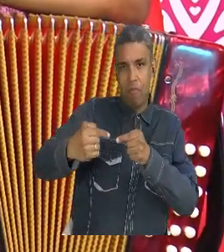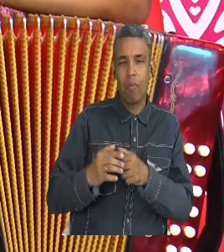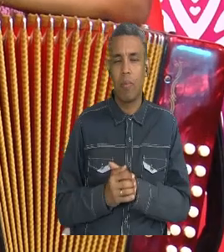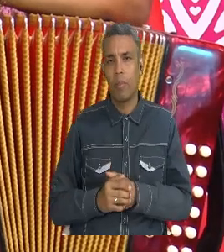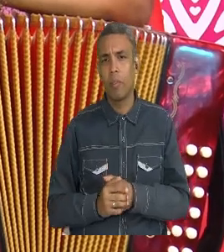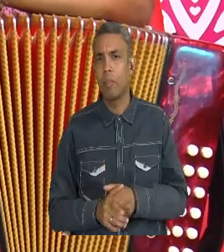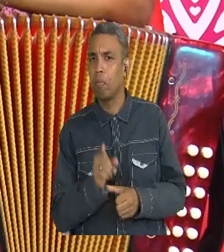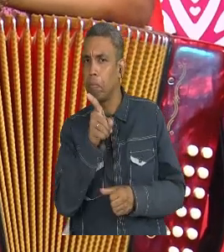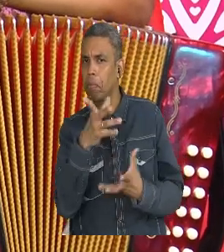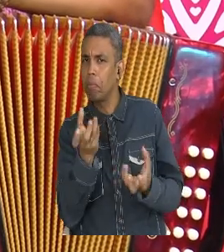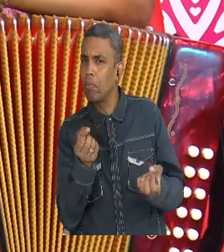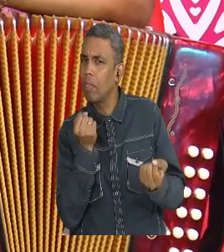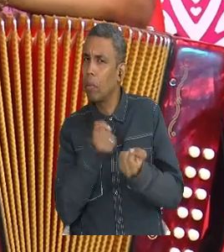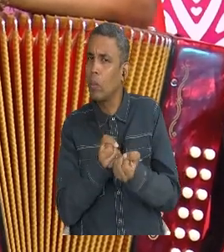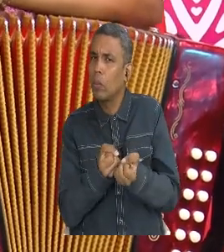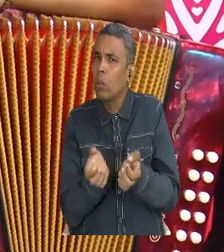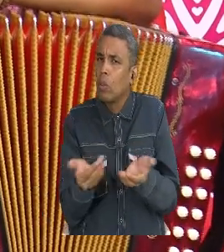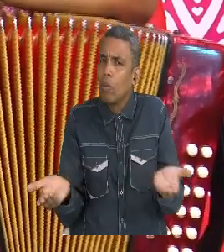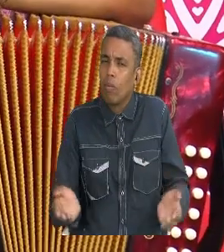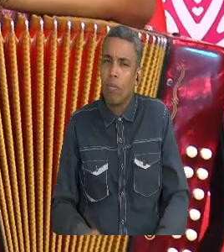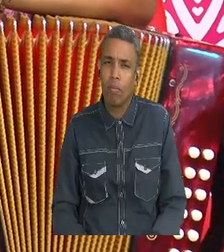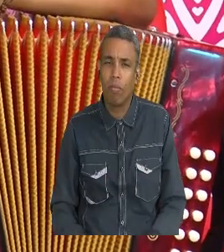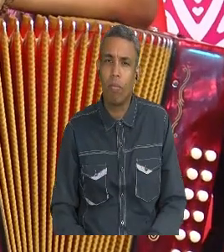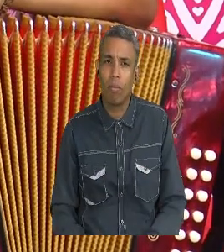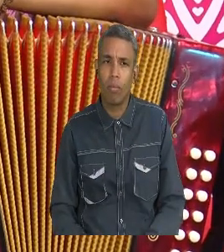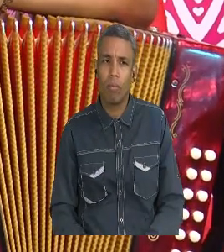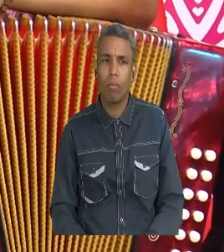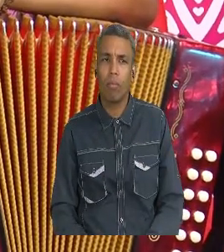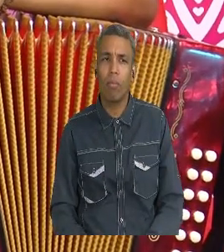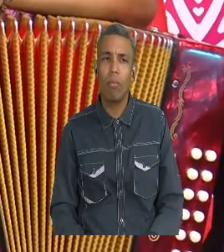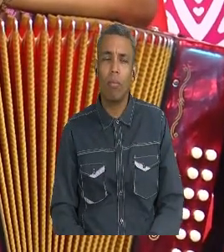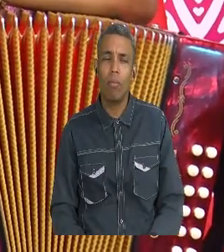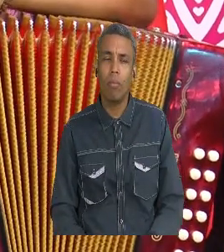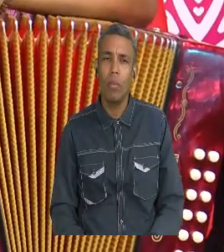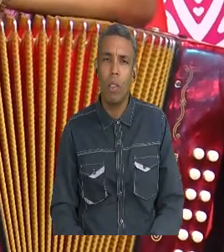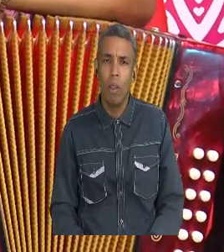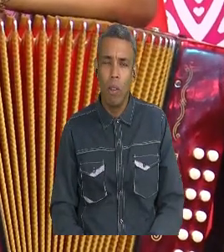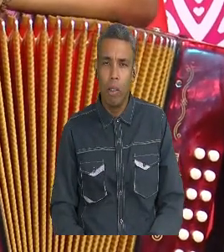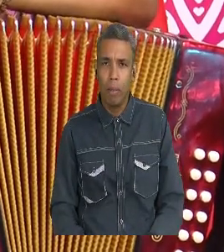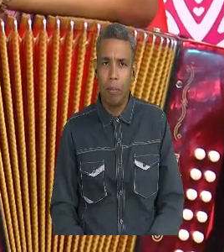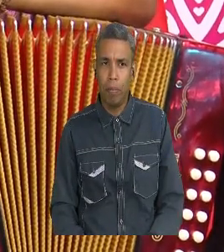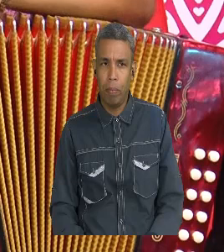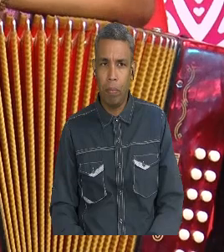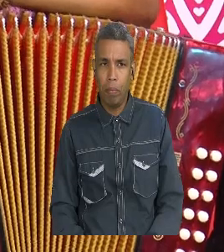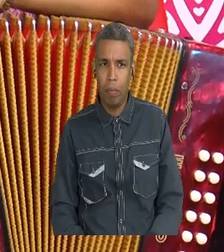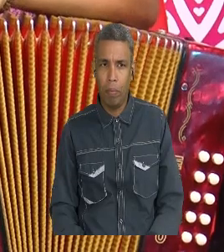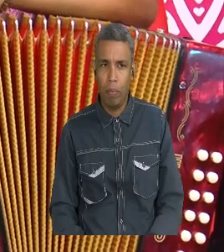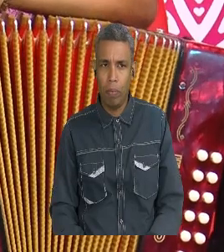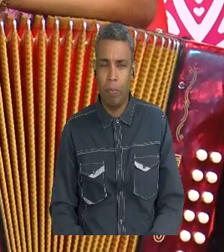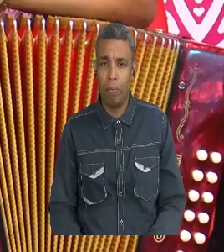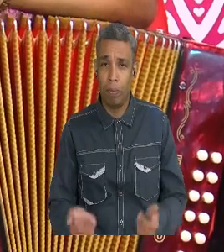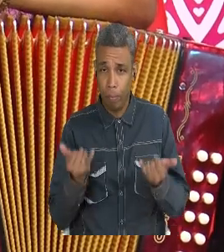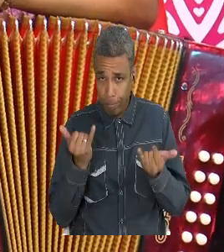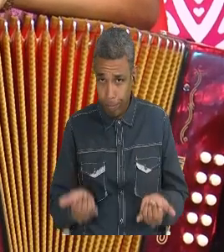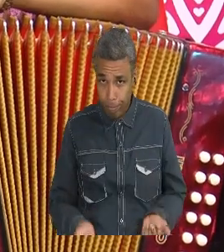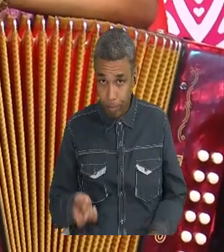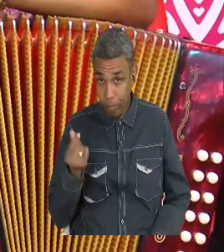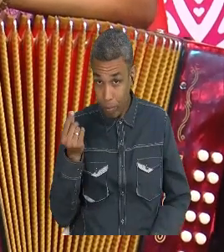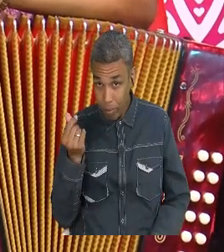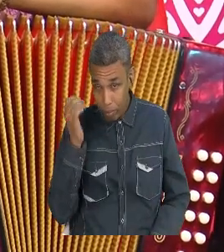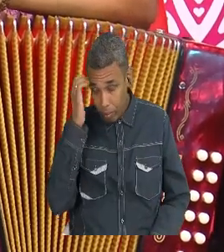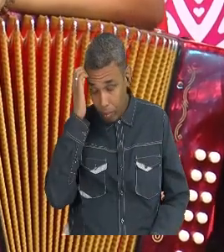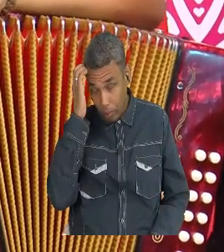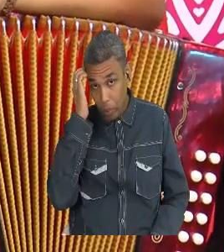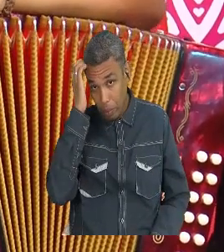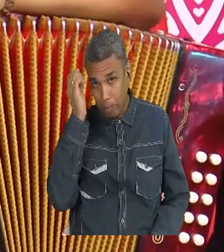que te quieran apoyar en esto del festival? Bueno, ahorita en estos momentos estoy requiriendo el apoyo económico, porque tú sabes que para